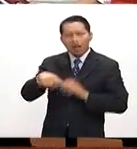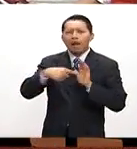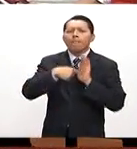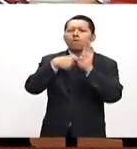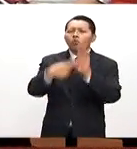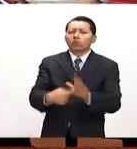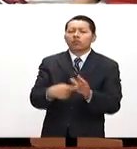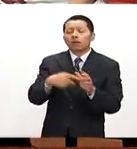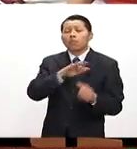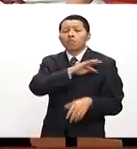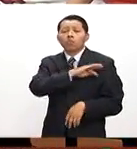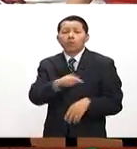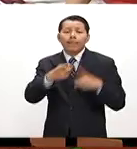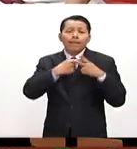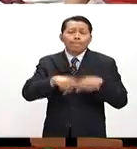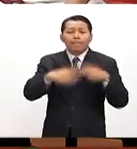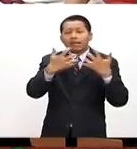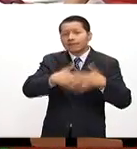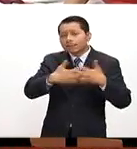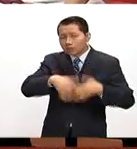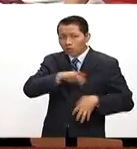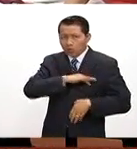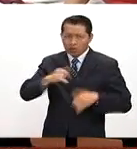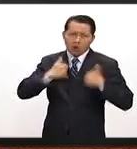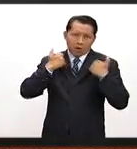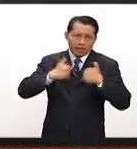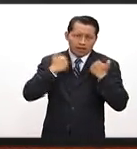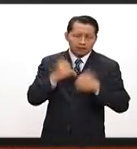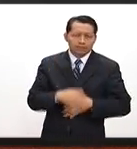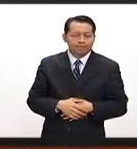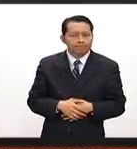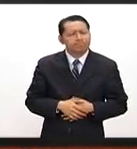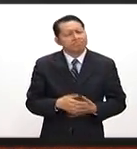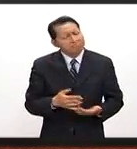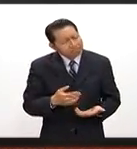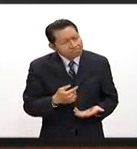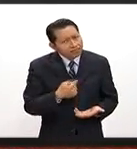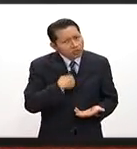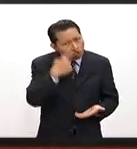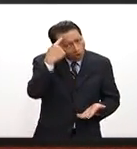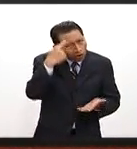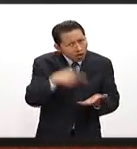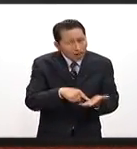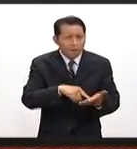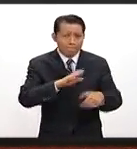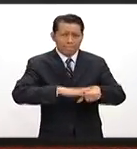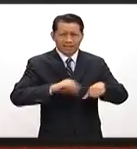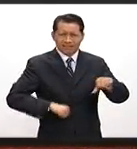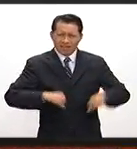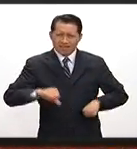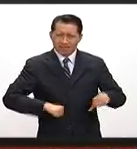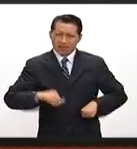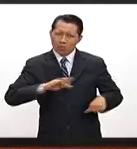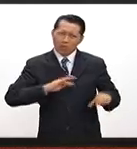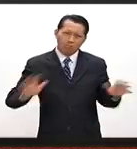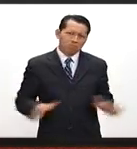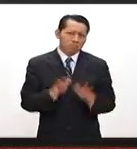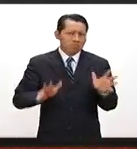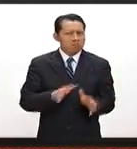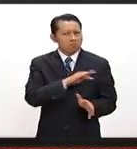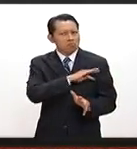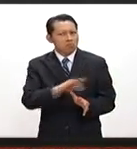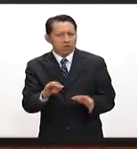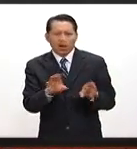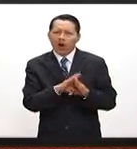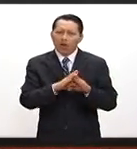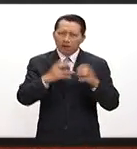del emprendedurismo, especialmente entre los jóvenes? Yo creo que cada vez hay más actividades para promover el emprendedurismo. Por un